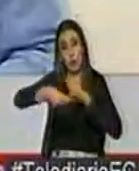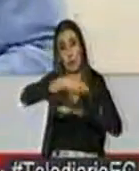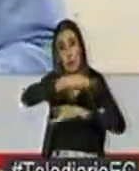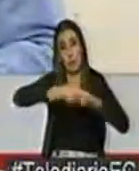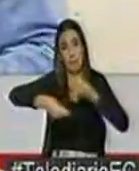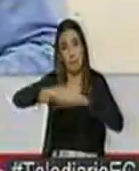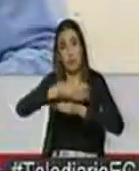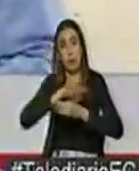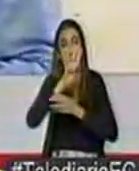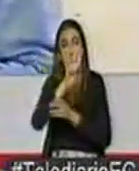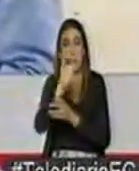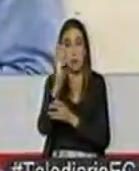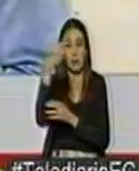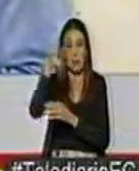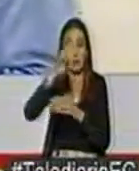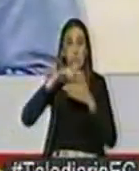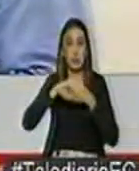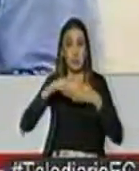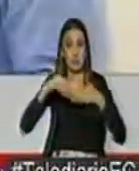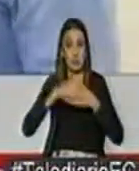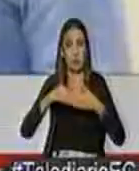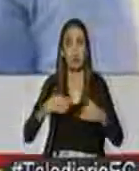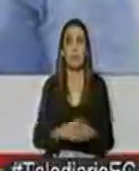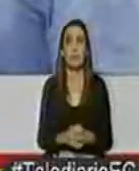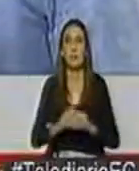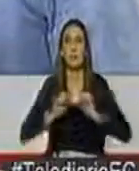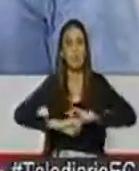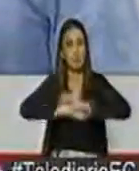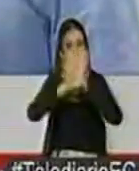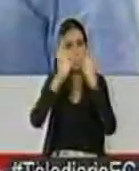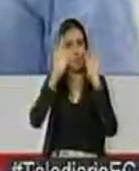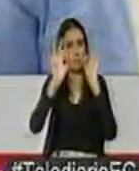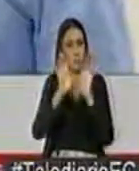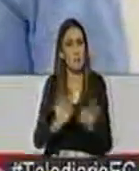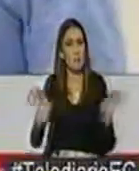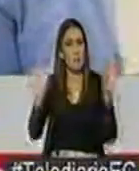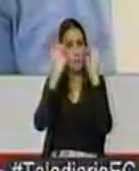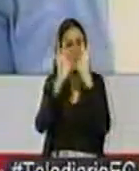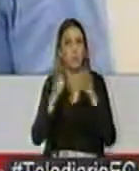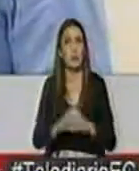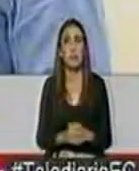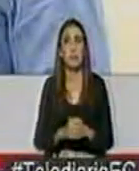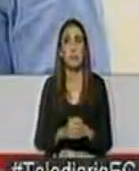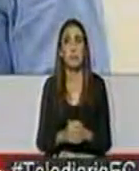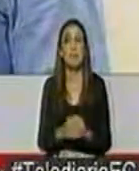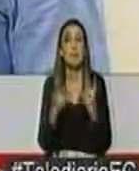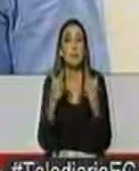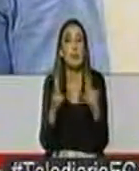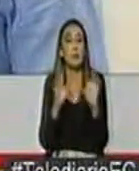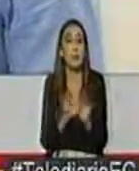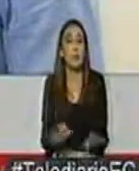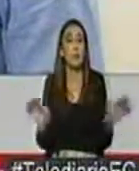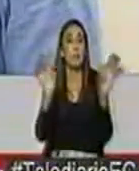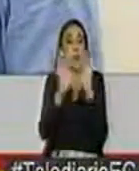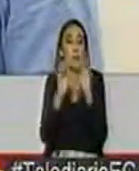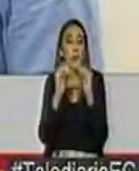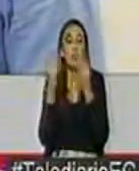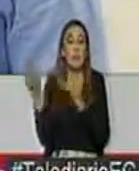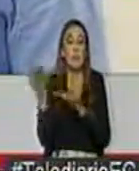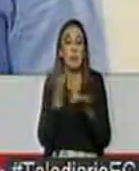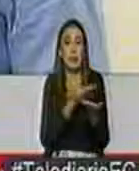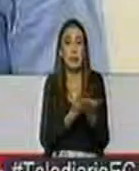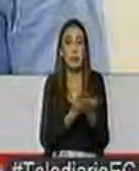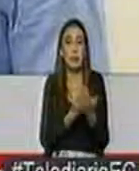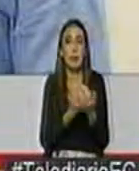40 millones de dólares que lo va a ejecutar el Ministerio de Salud. Claro que sí, esa es una noticia muy importante. Sería interesante también que nos pueda ofrecer más información